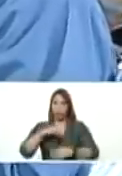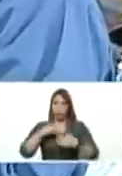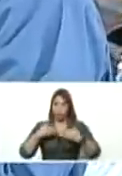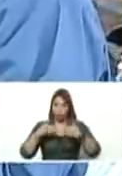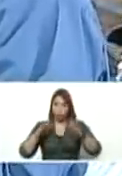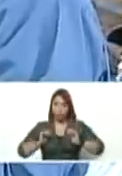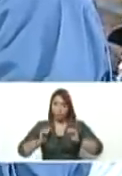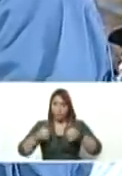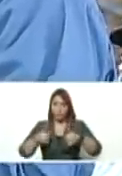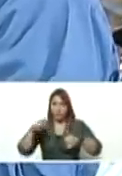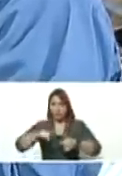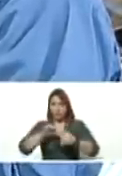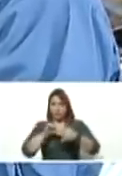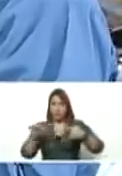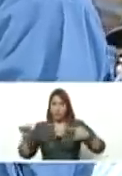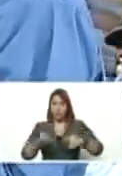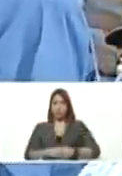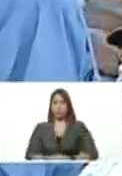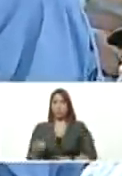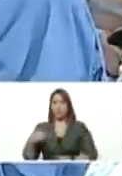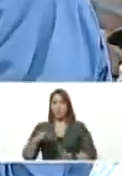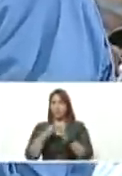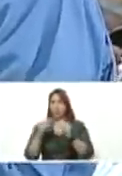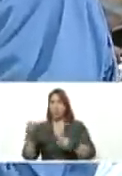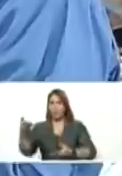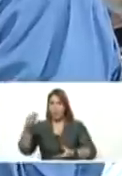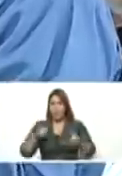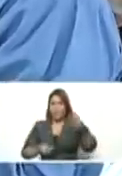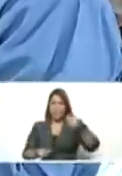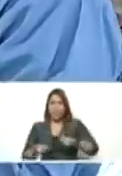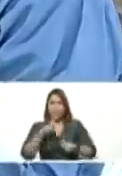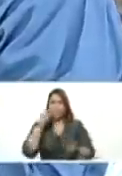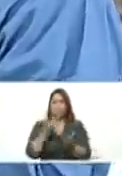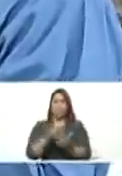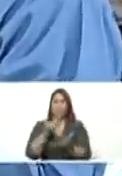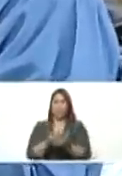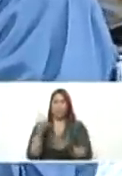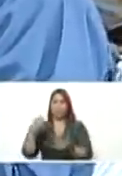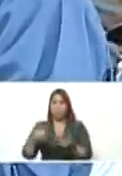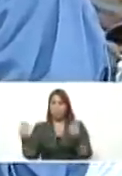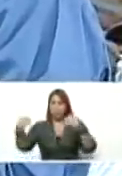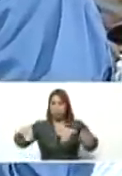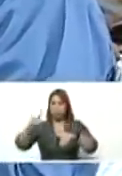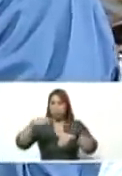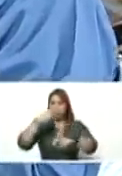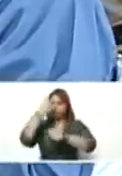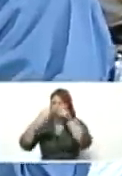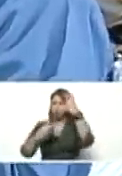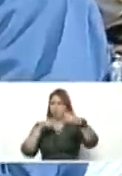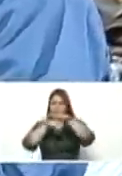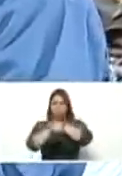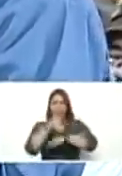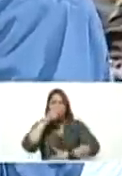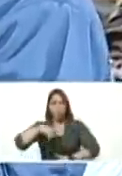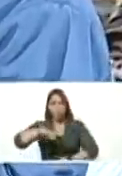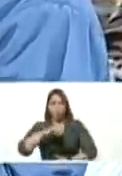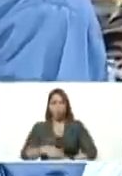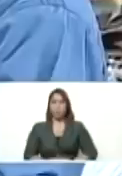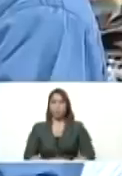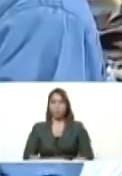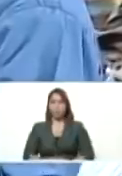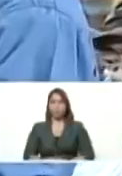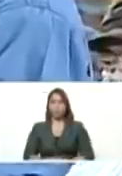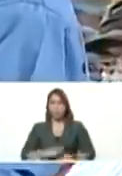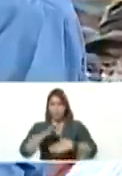semana para tener todas las propuestas y que sea el consenso desde las catacumbas, de las bases, para que un